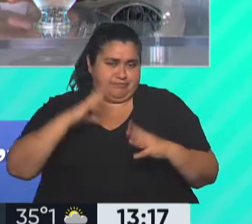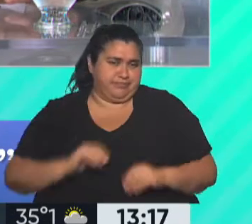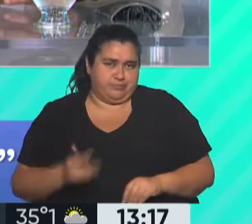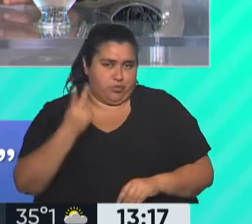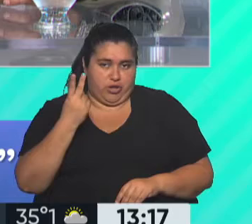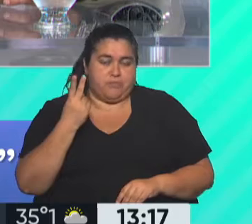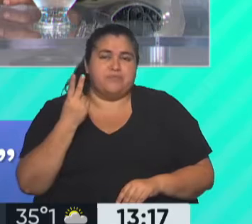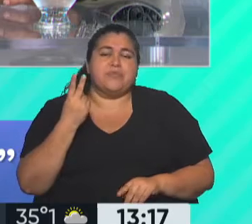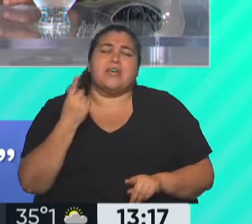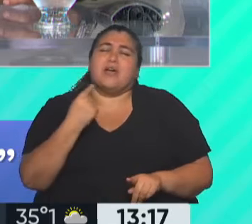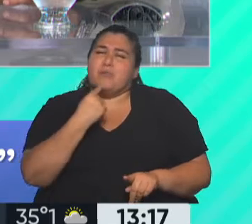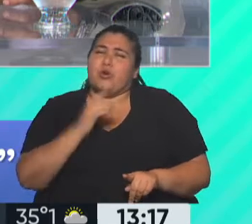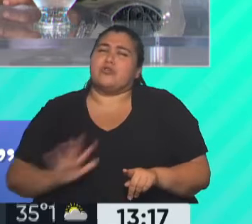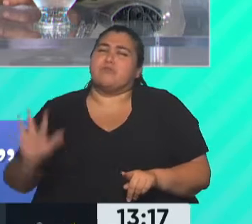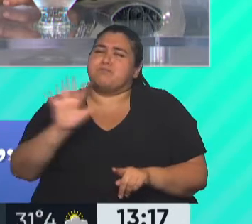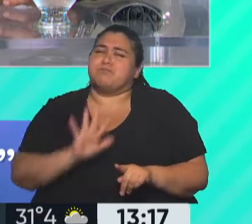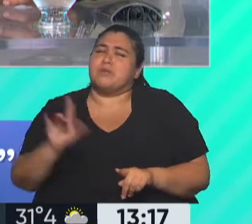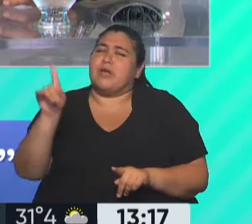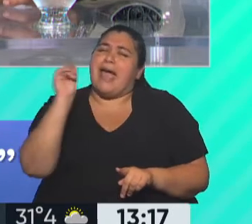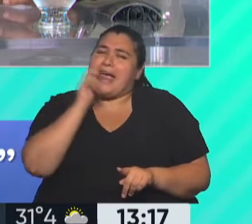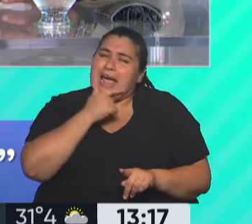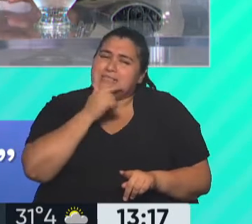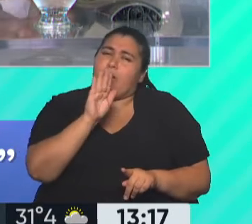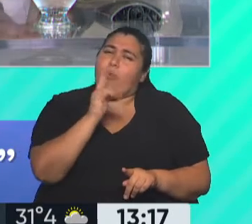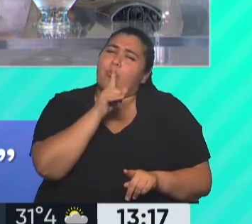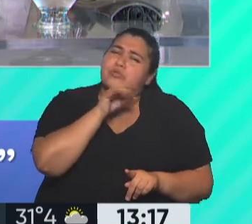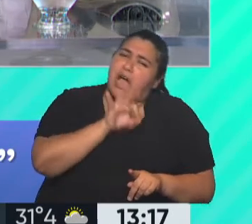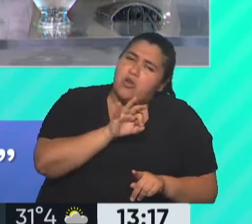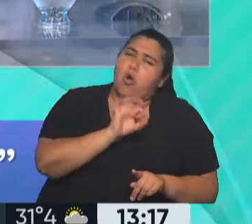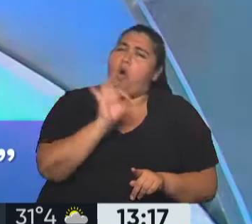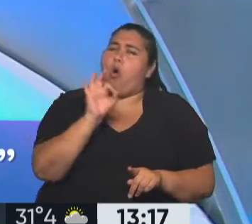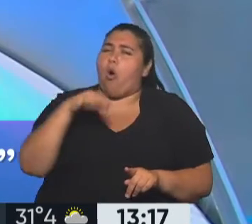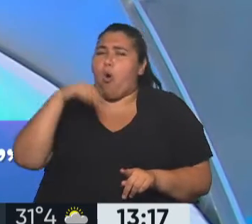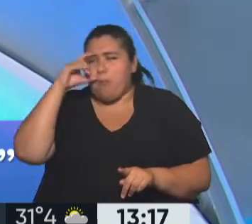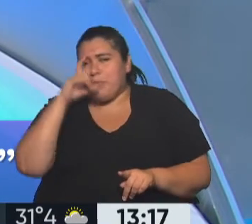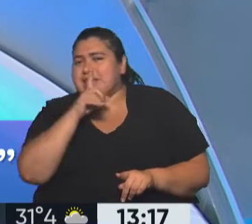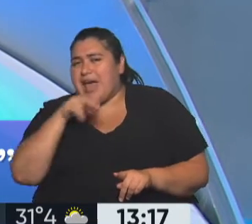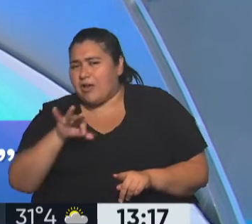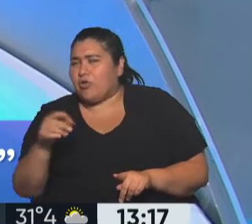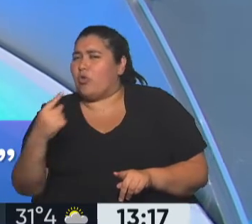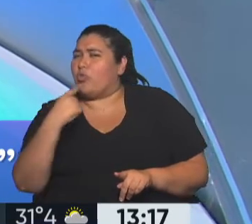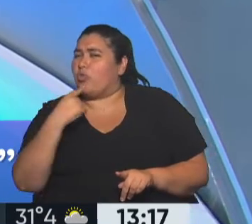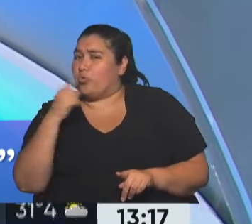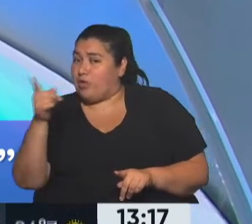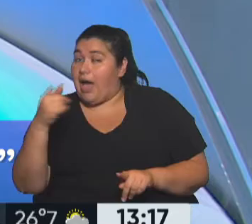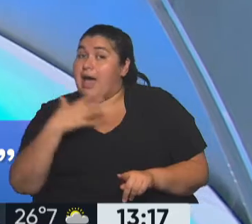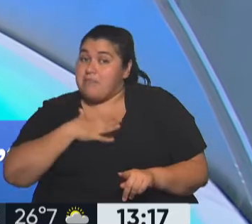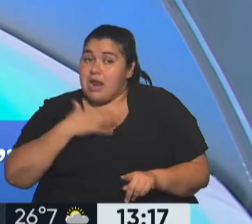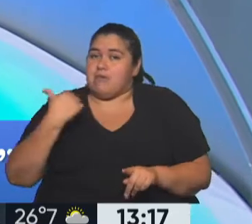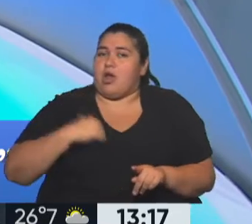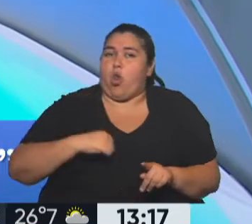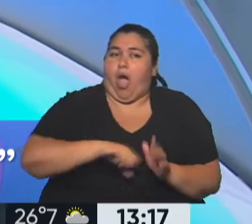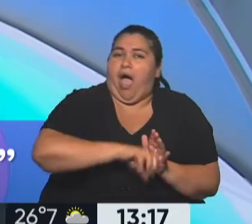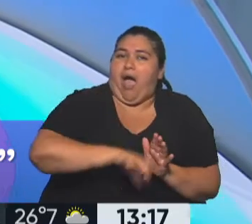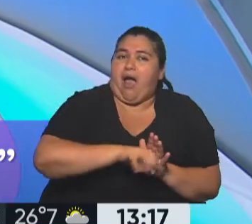sea butano o metano. bueno, claro, justamente se está investigando, Sí, ¿no? Que Para no hay determinar duda, sí. que no hay tal duda cual. que en líquidos cloacales siempre hay